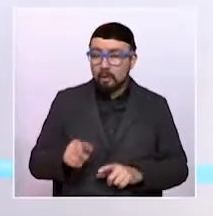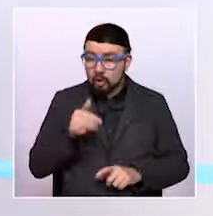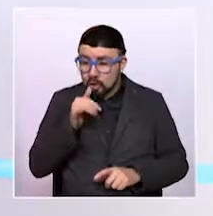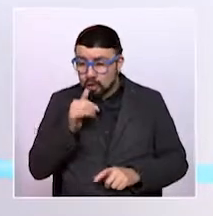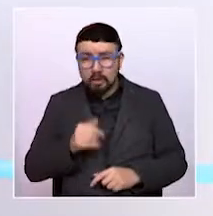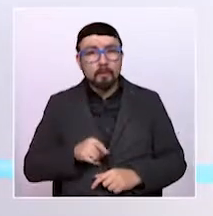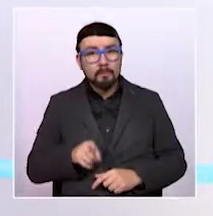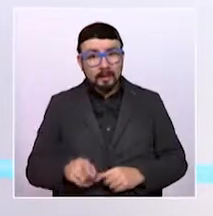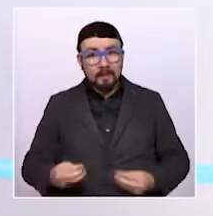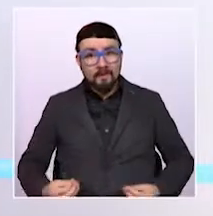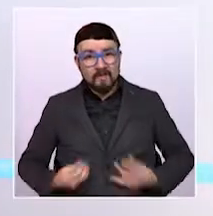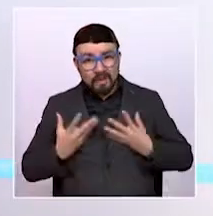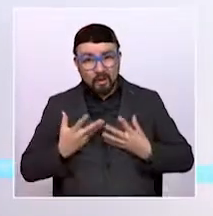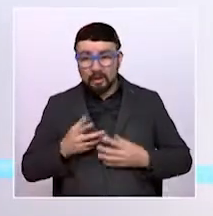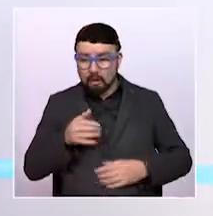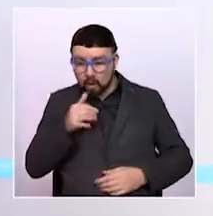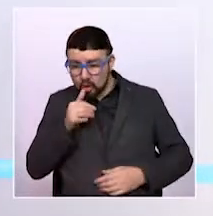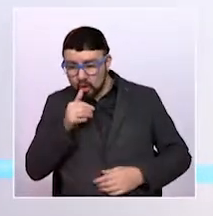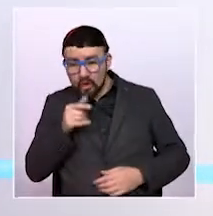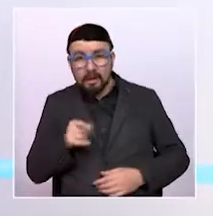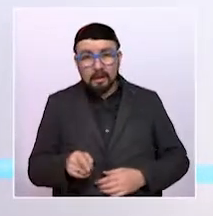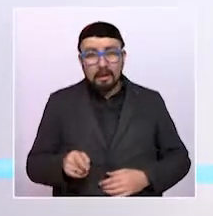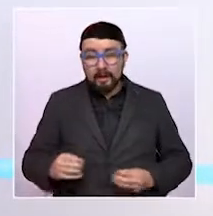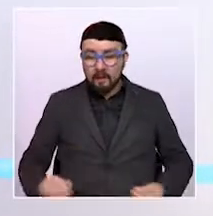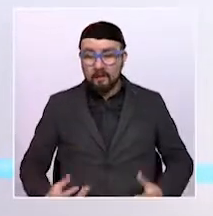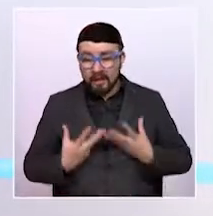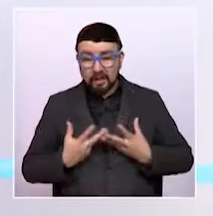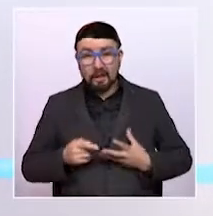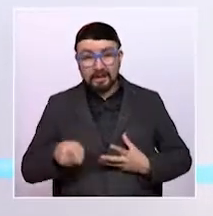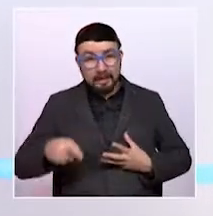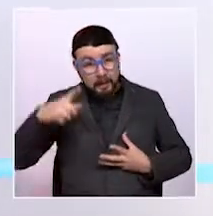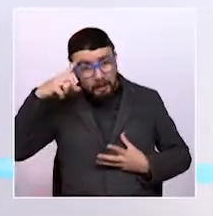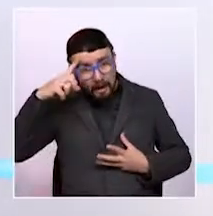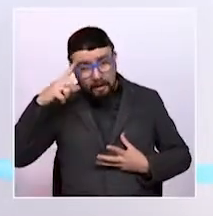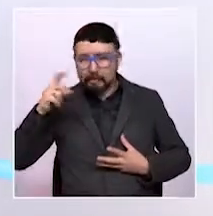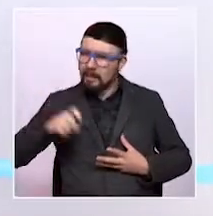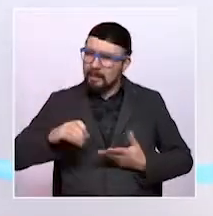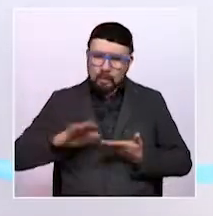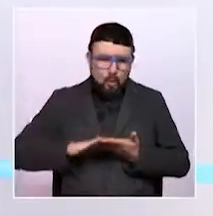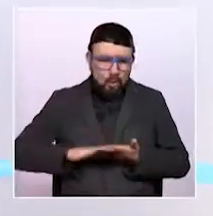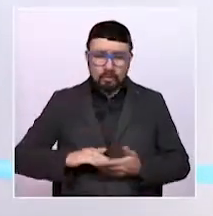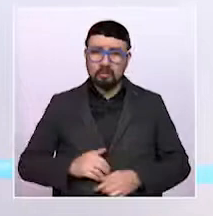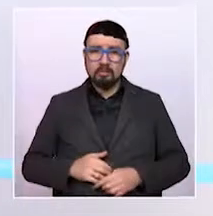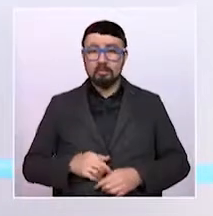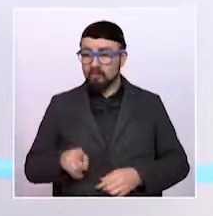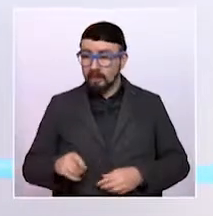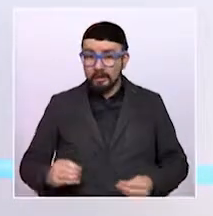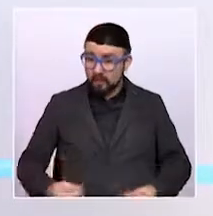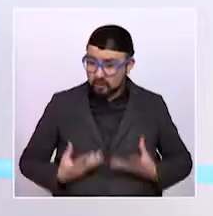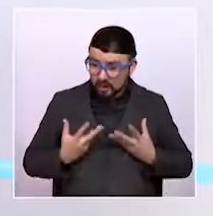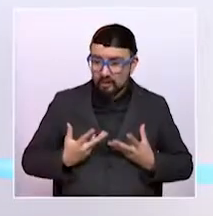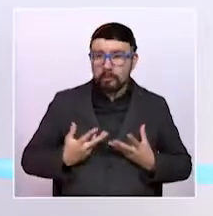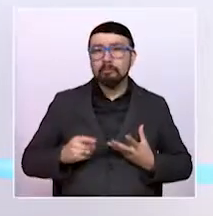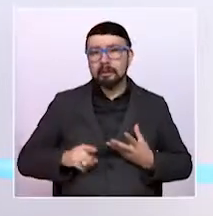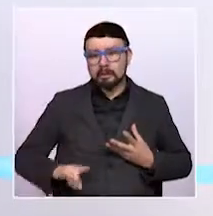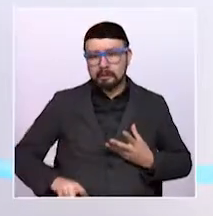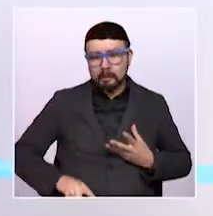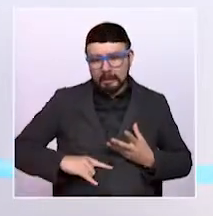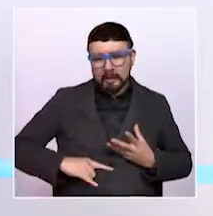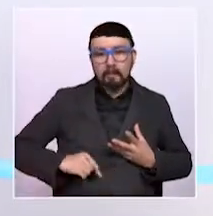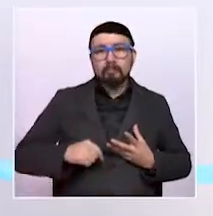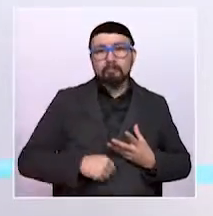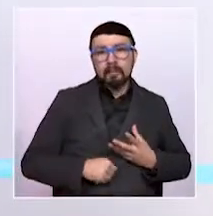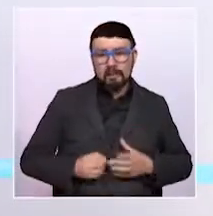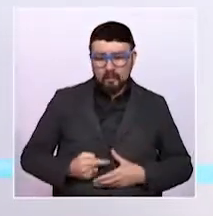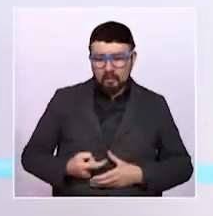y las infecciones vaginales deben ser tratadas desde el primer momento porque porque cuando hay una infección eso puede llegar al bebé puede llegar a la